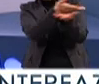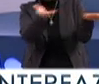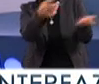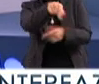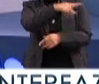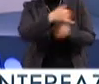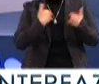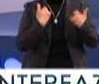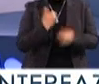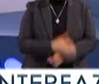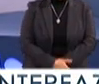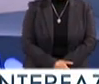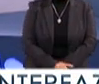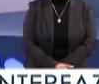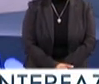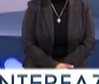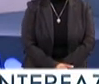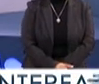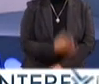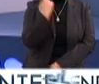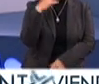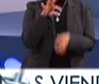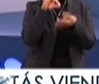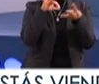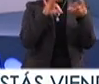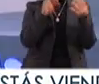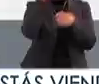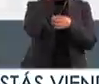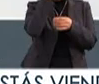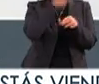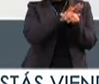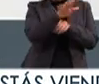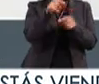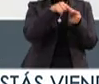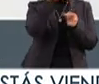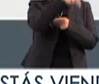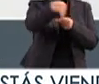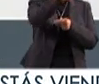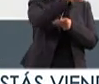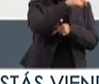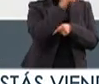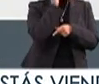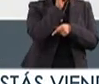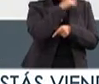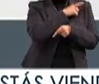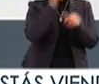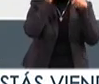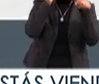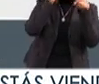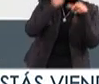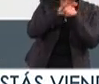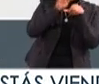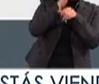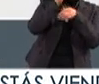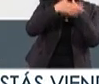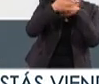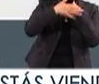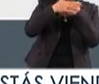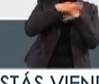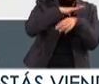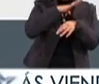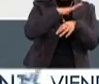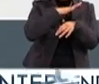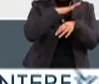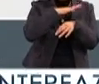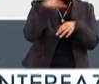lo logren mis principales recomendaciones es que siempre estén al pendiente de todas las convocatorias que